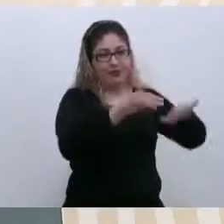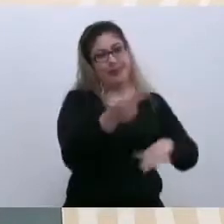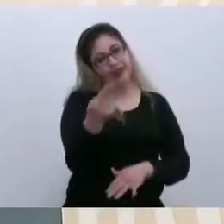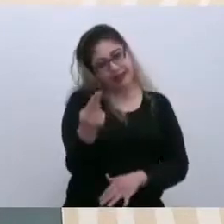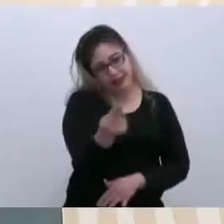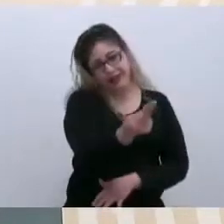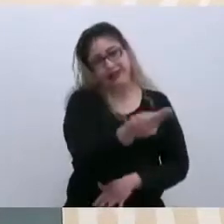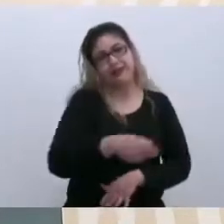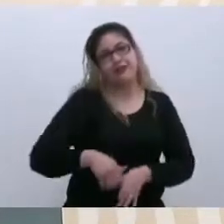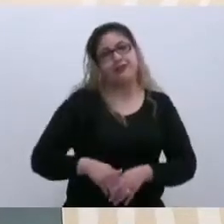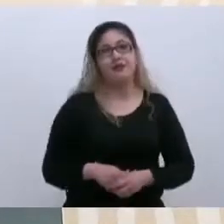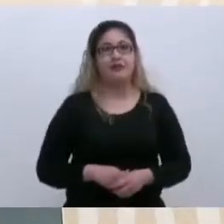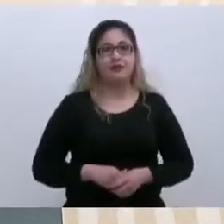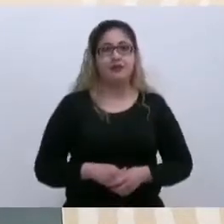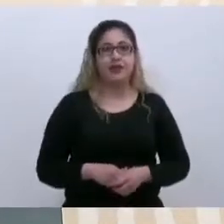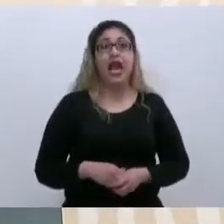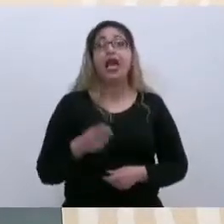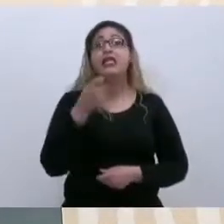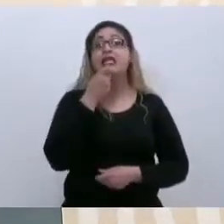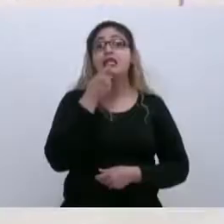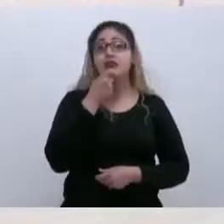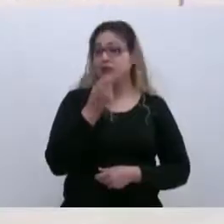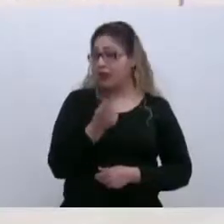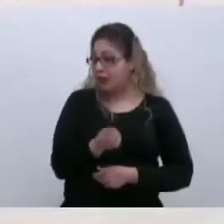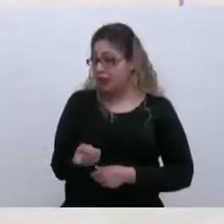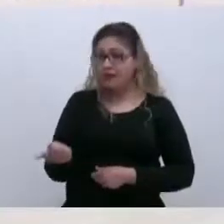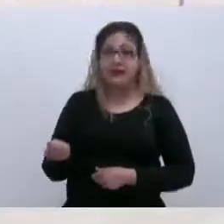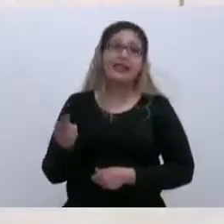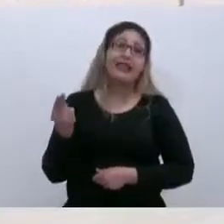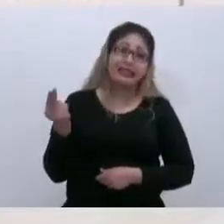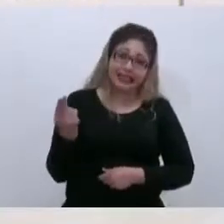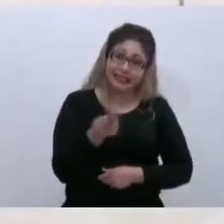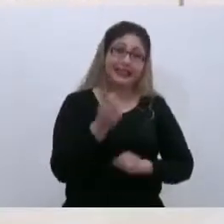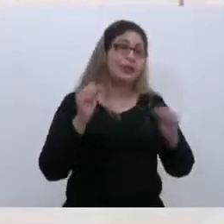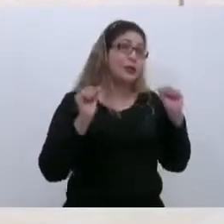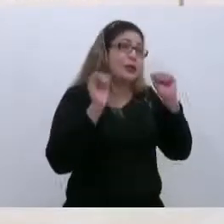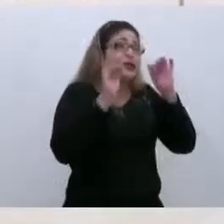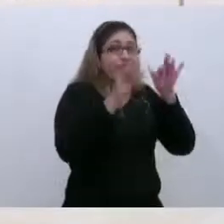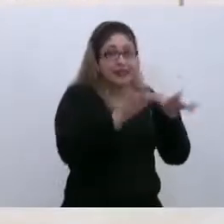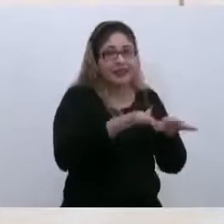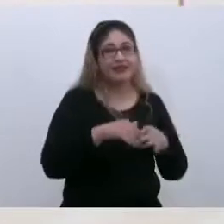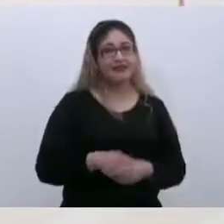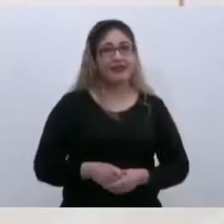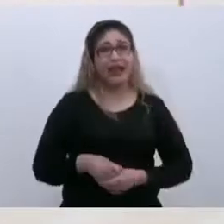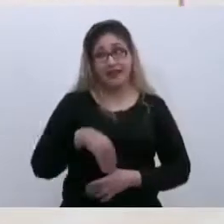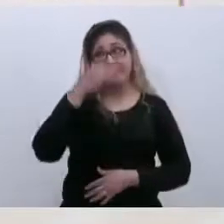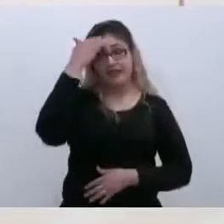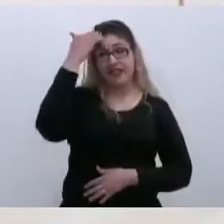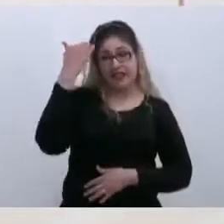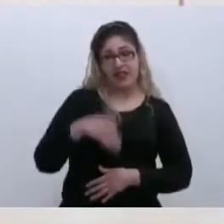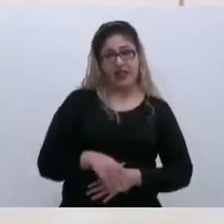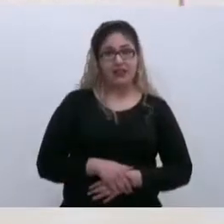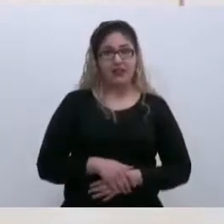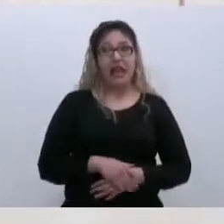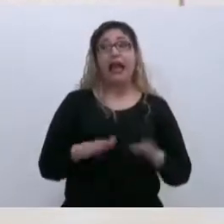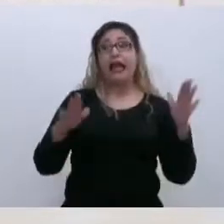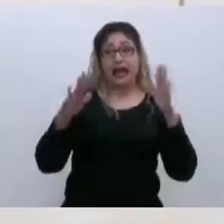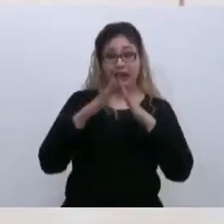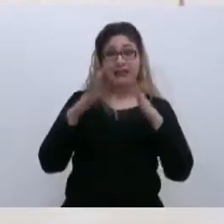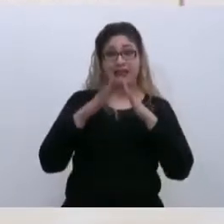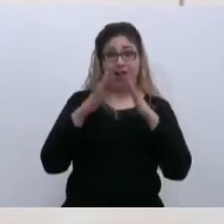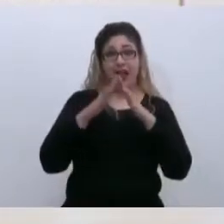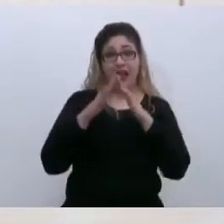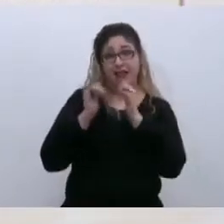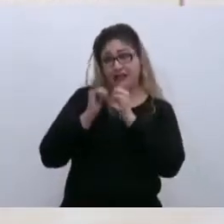educación presencial. No es lo mismo la educación a distancia, se ha hecho un esfuerzo,